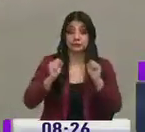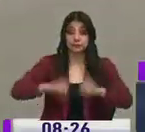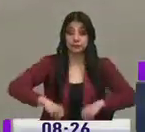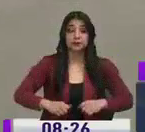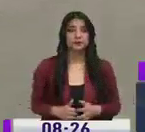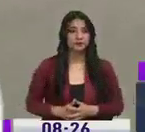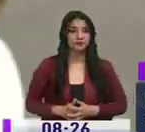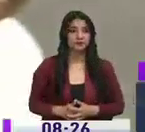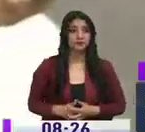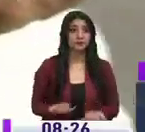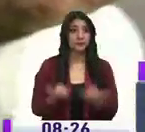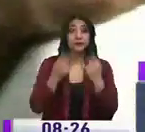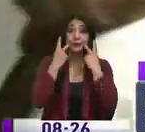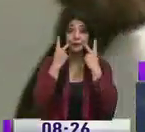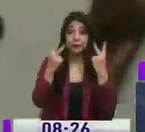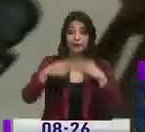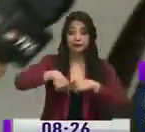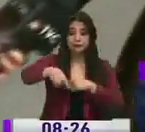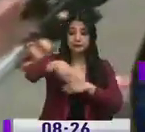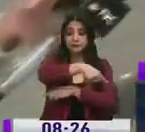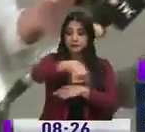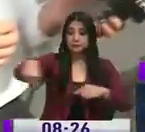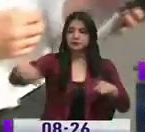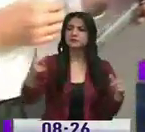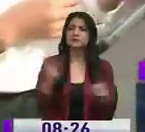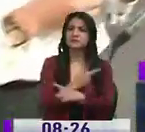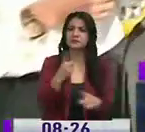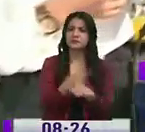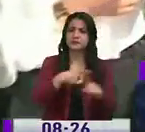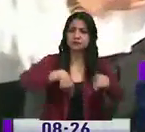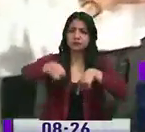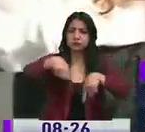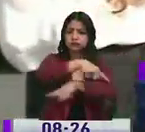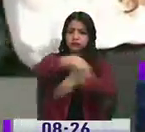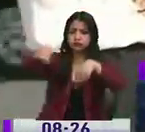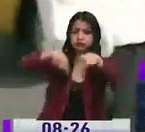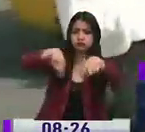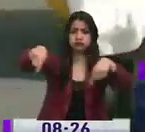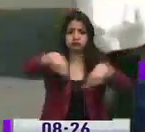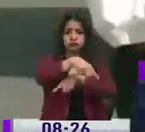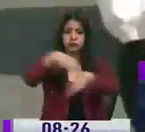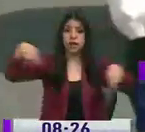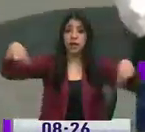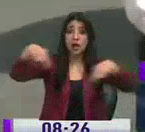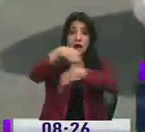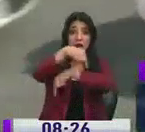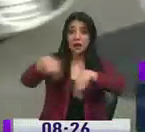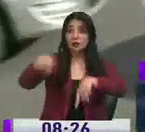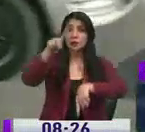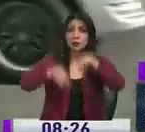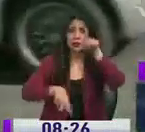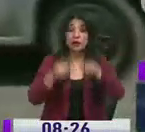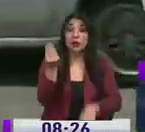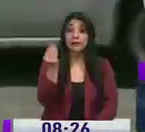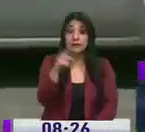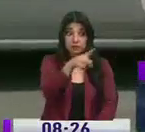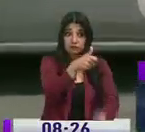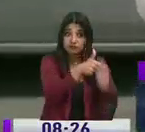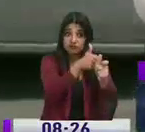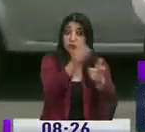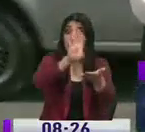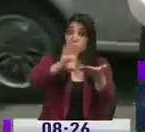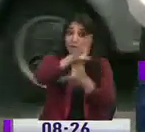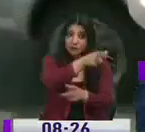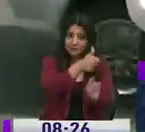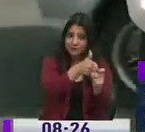ustedes ven, esa intersección es muy peligrosa, los carros se cruzan entre sí, no hay cómo cruzar las calles. Muchos jóvenes, tenemos una